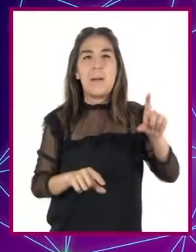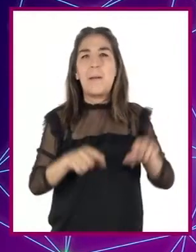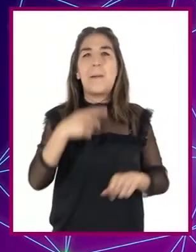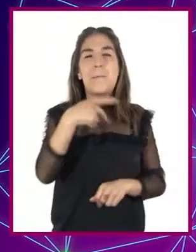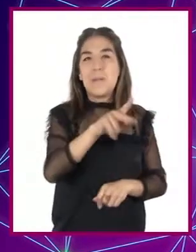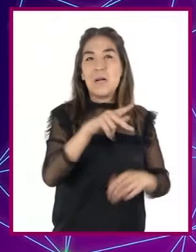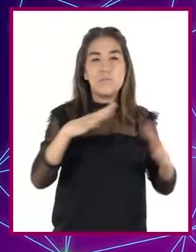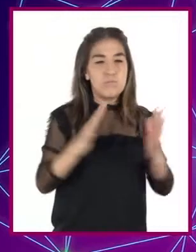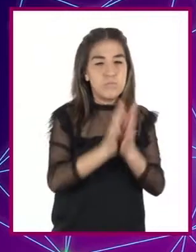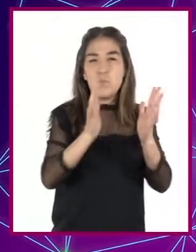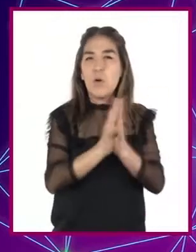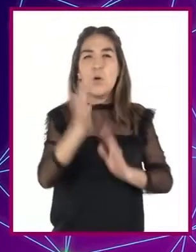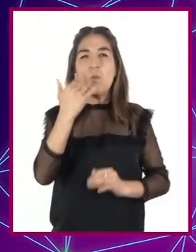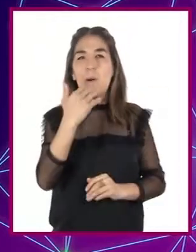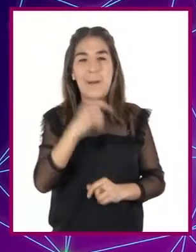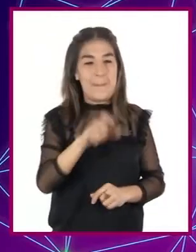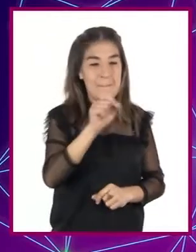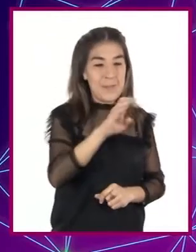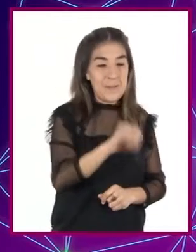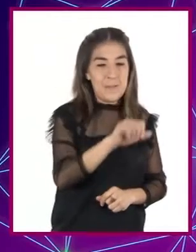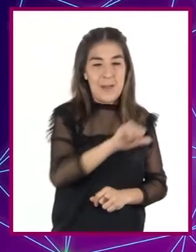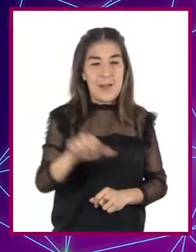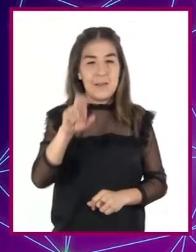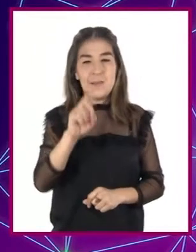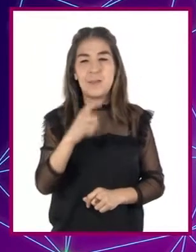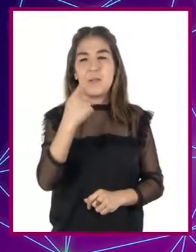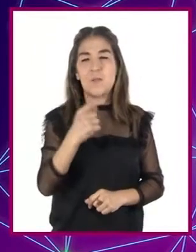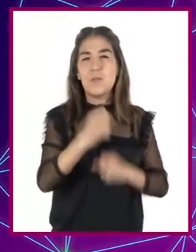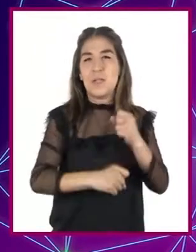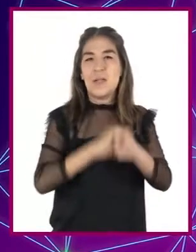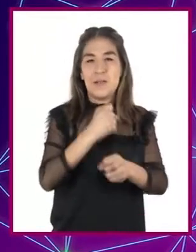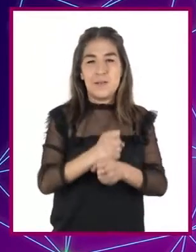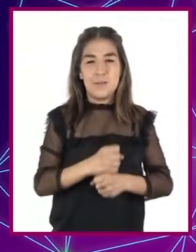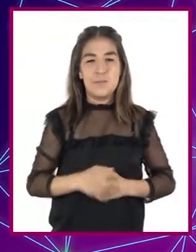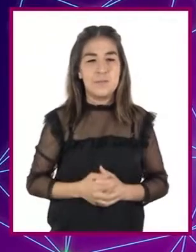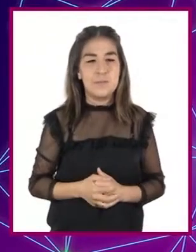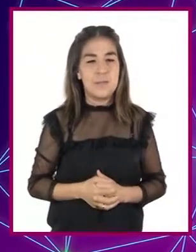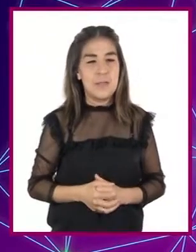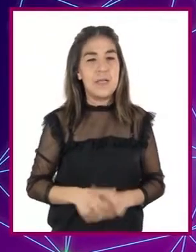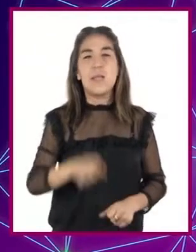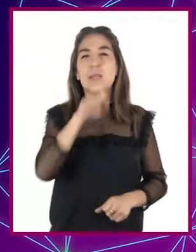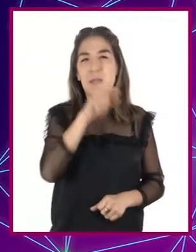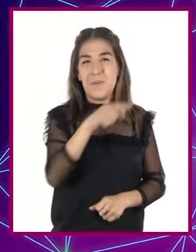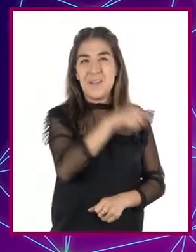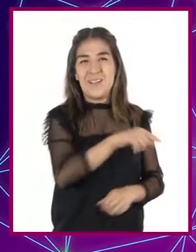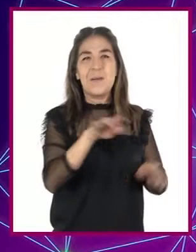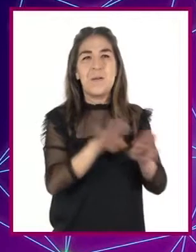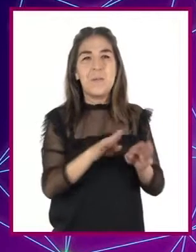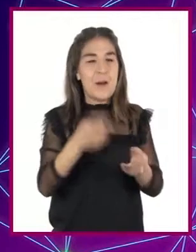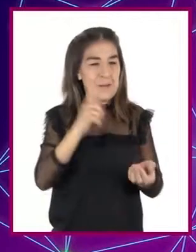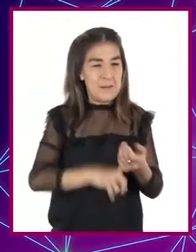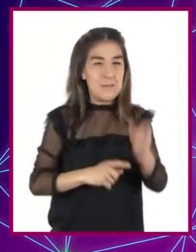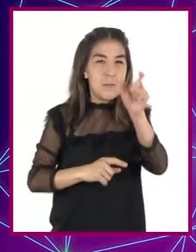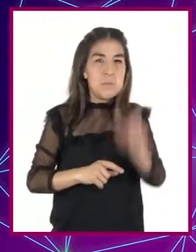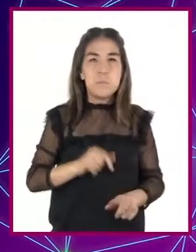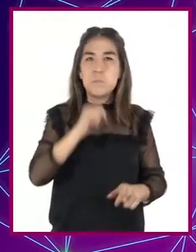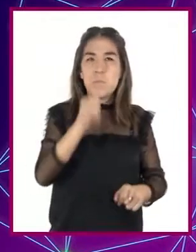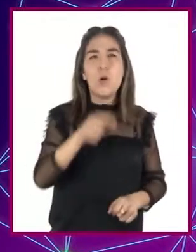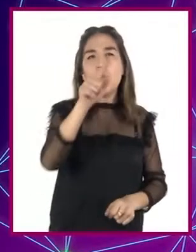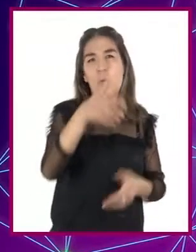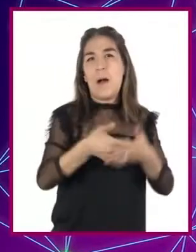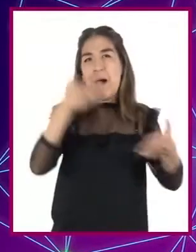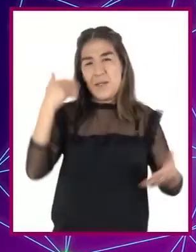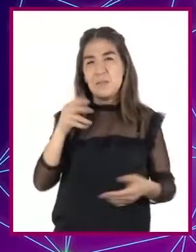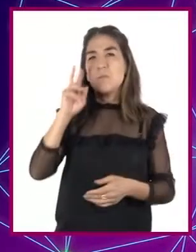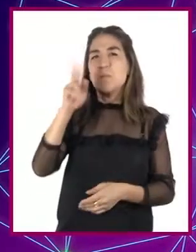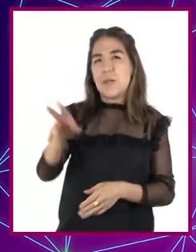reportaron participantes, entre 29 y 31 años. Además de este histograma, ¿han visto otros en